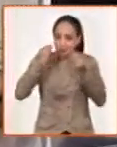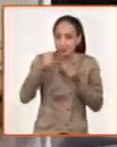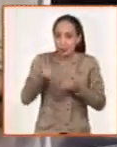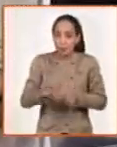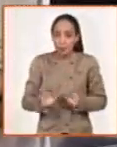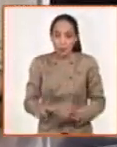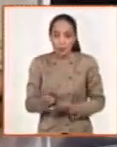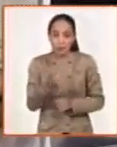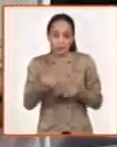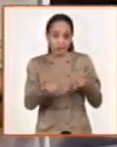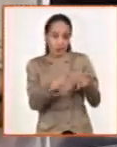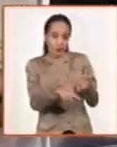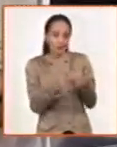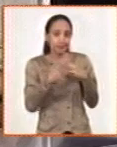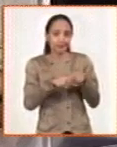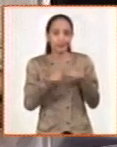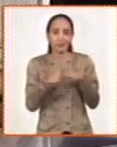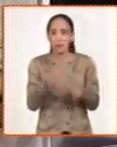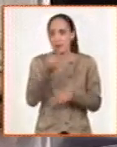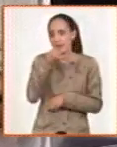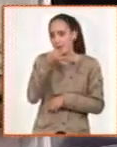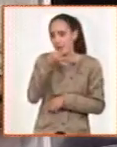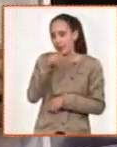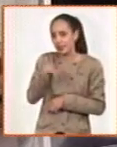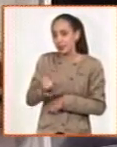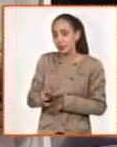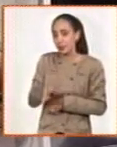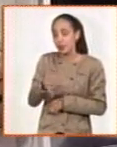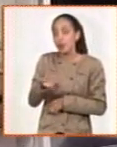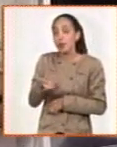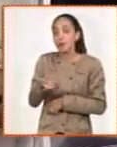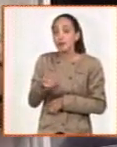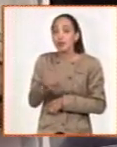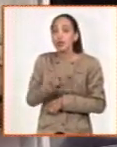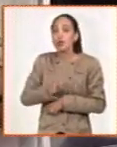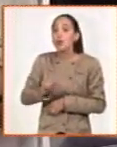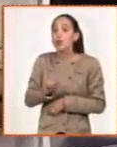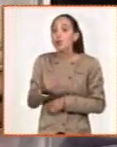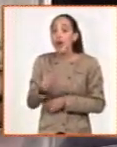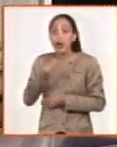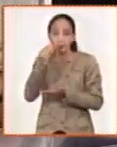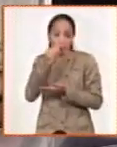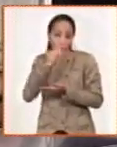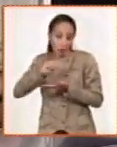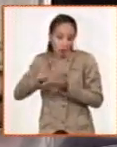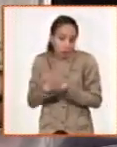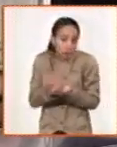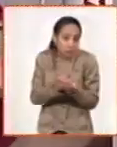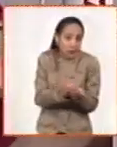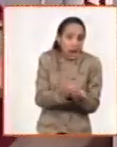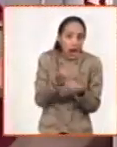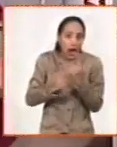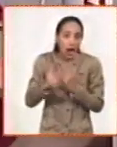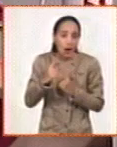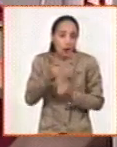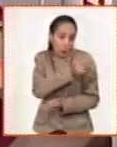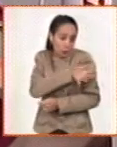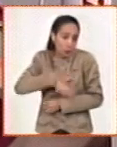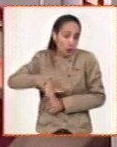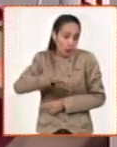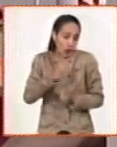tratar de resolver un medicamento, tratar de llevarle un poco de comida a las personas. Y ya